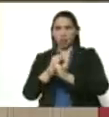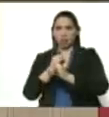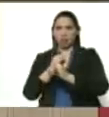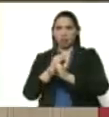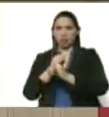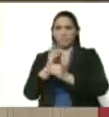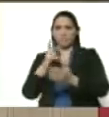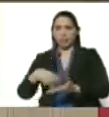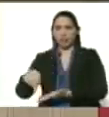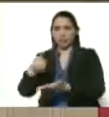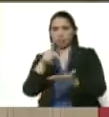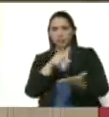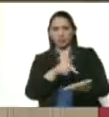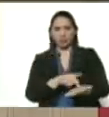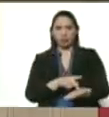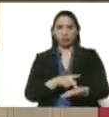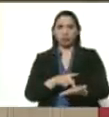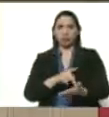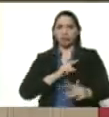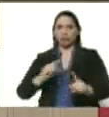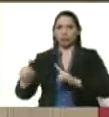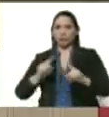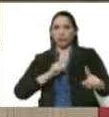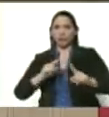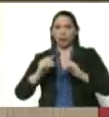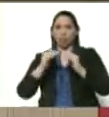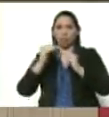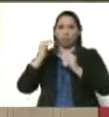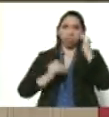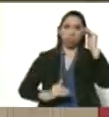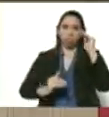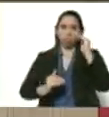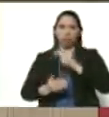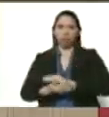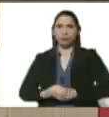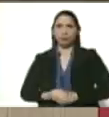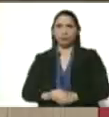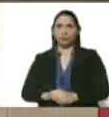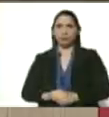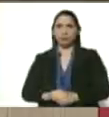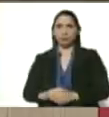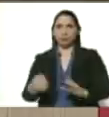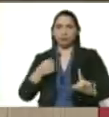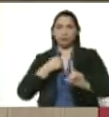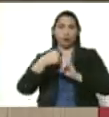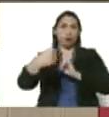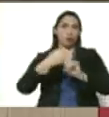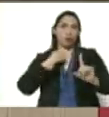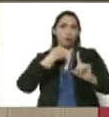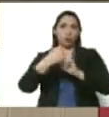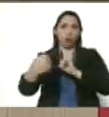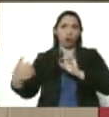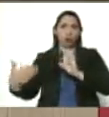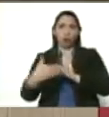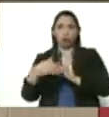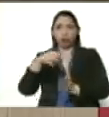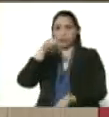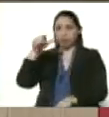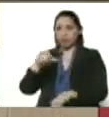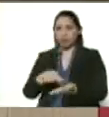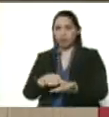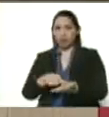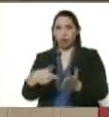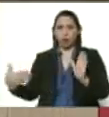su participación en las acciones de desestabilización, de agresión contra Irak,